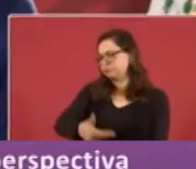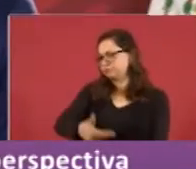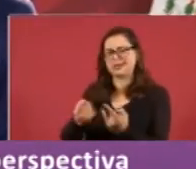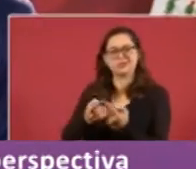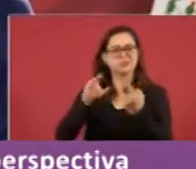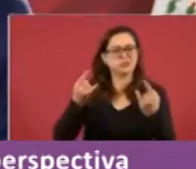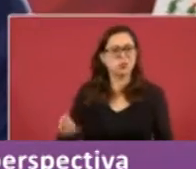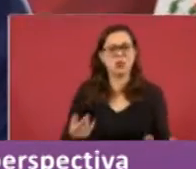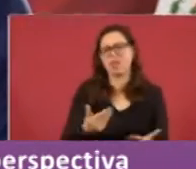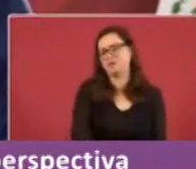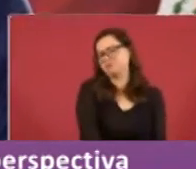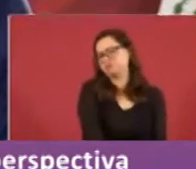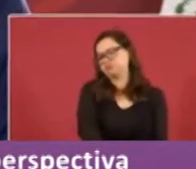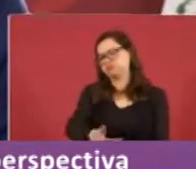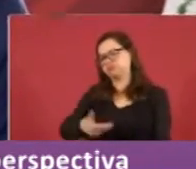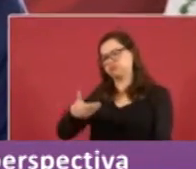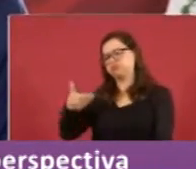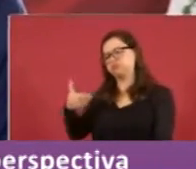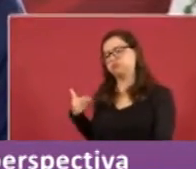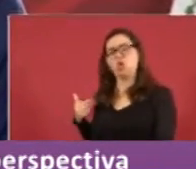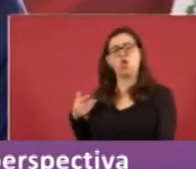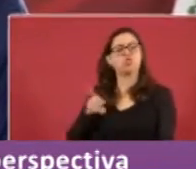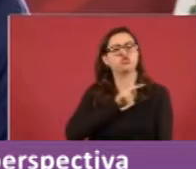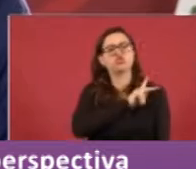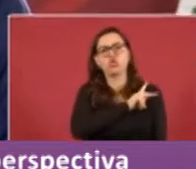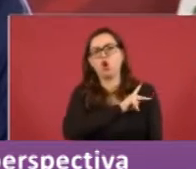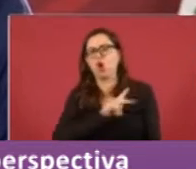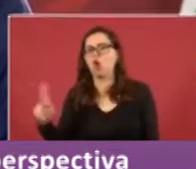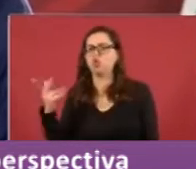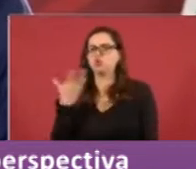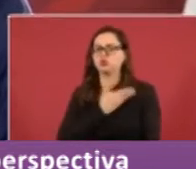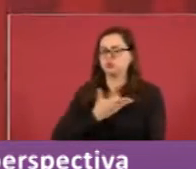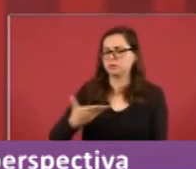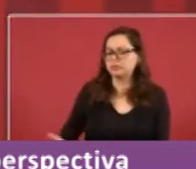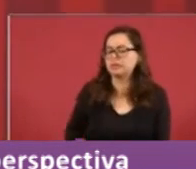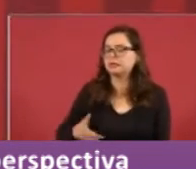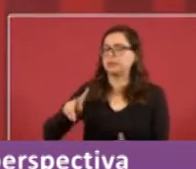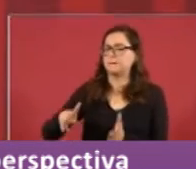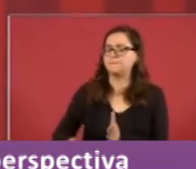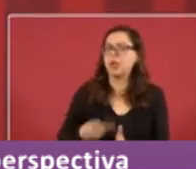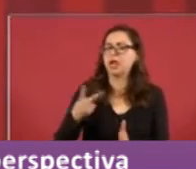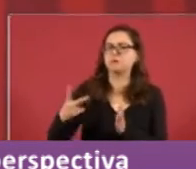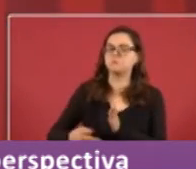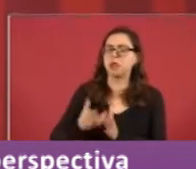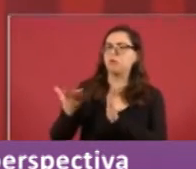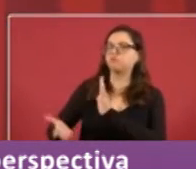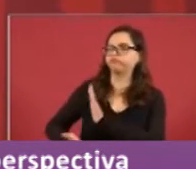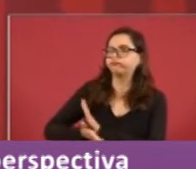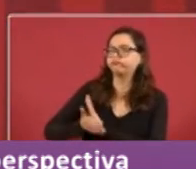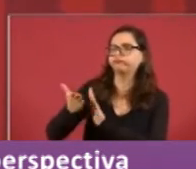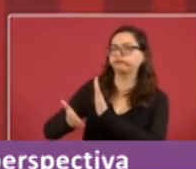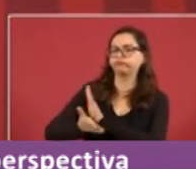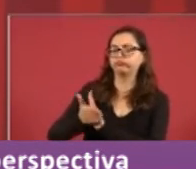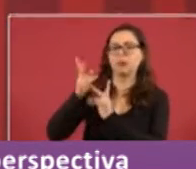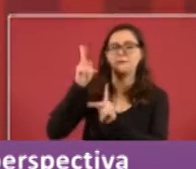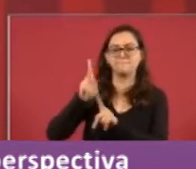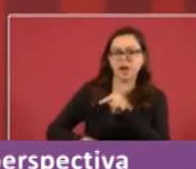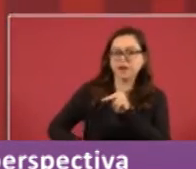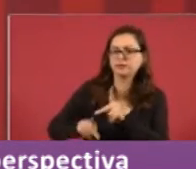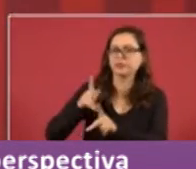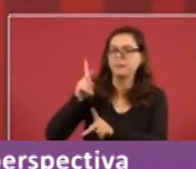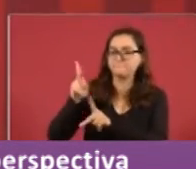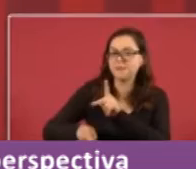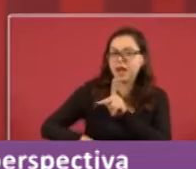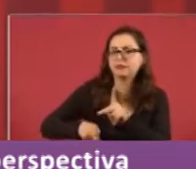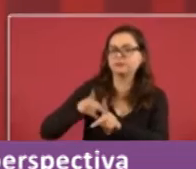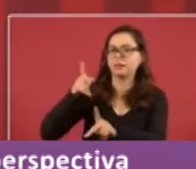Tras calificar de muy buena la reunión que sostuvo con el secretario de Estado de Estados Unidos, Anthony Blinken, en donde se priorizó superar los malos entendidos, el presidente Andrés